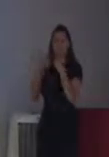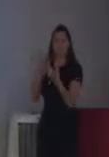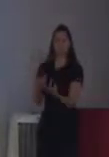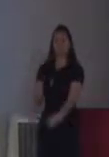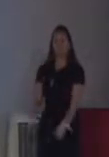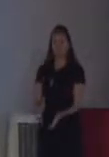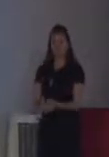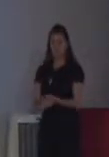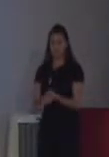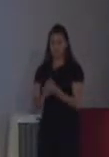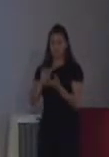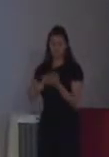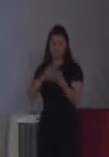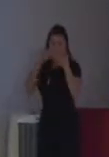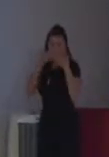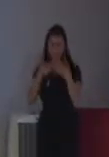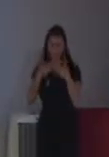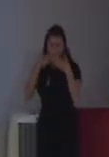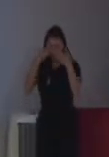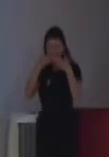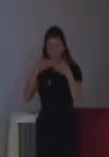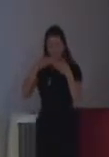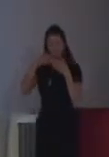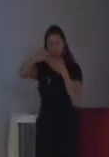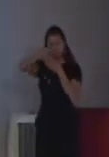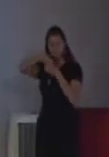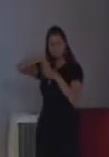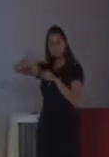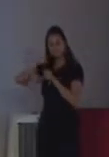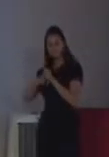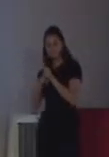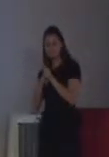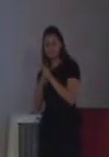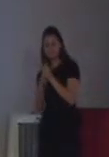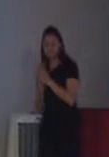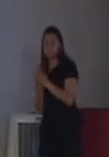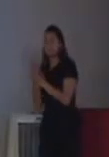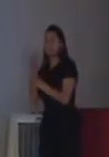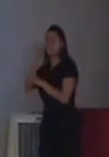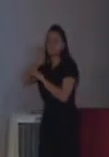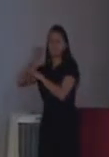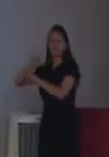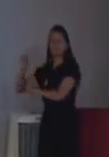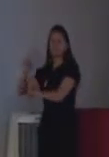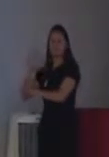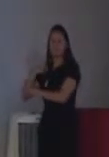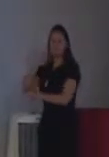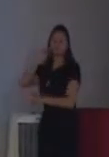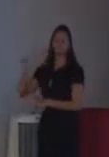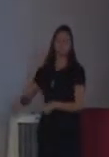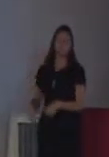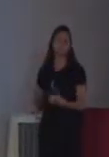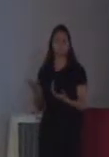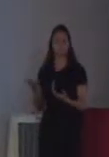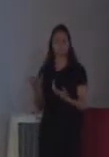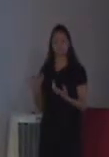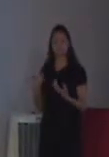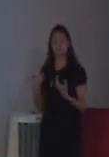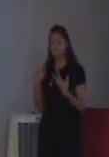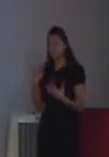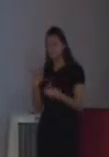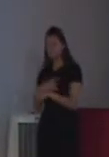que tiene por detrás la discapacidad son una cantidad de capacidades que nosotros no hemos visto, ¿sí?, que nos, digamos, que no se